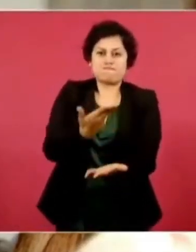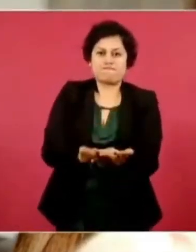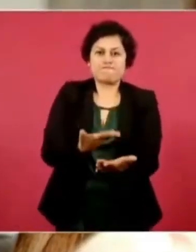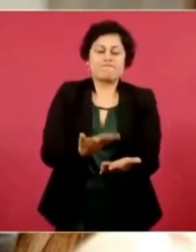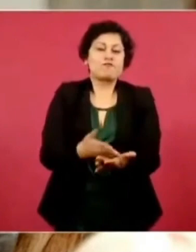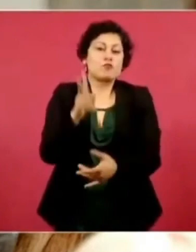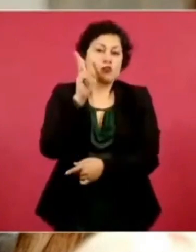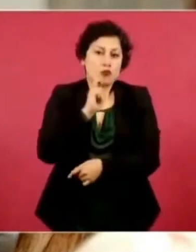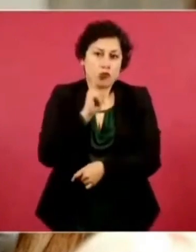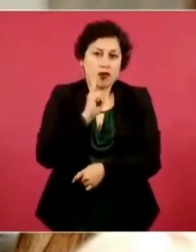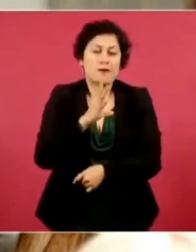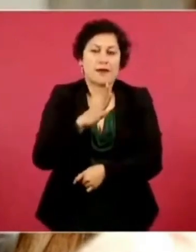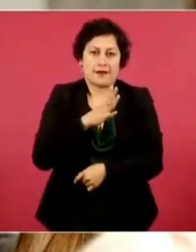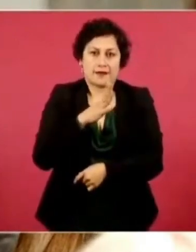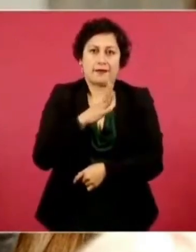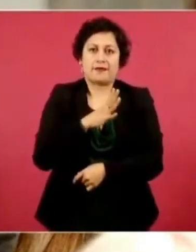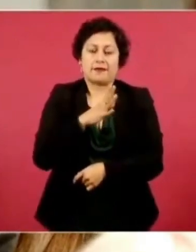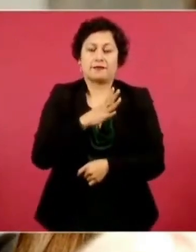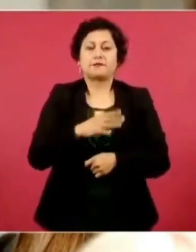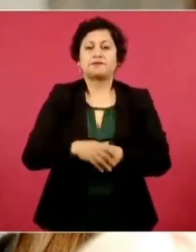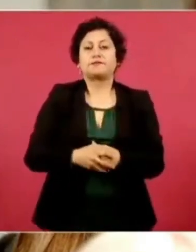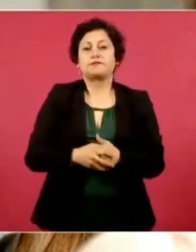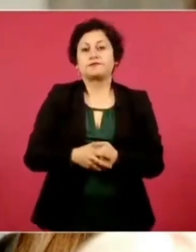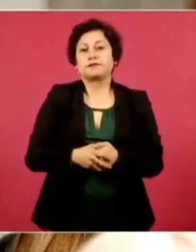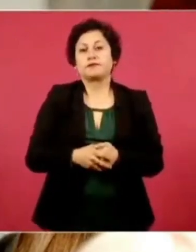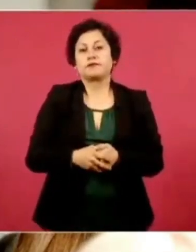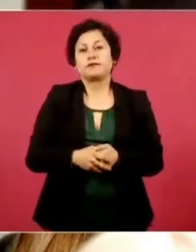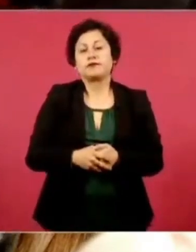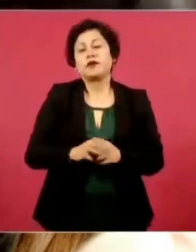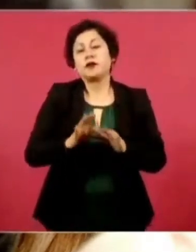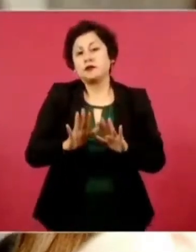en donde me dice, me pregunta